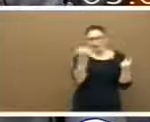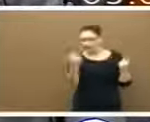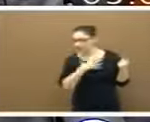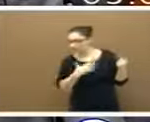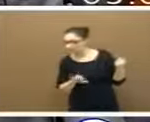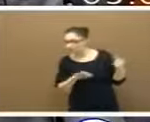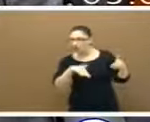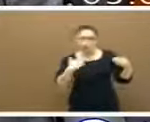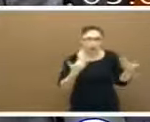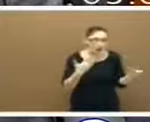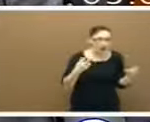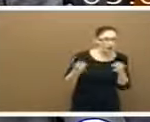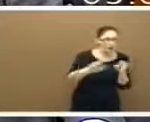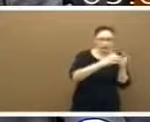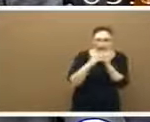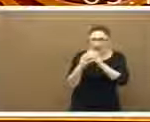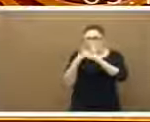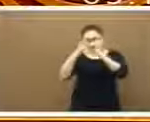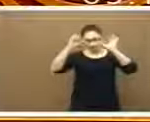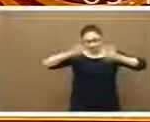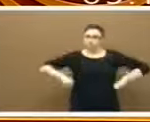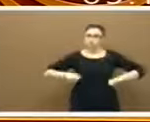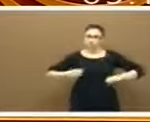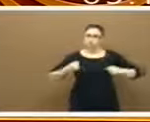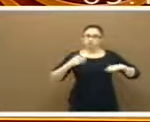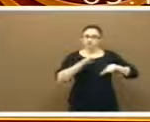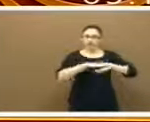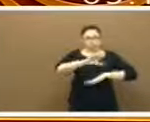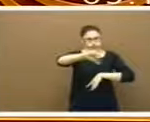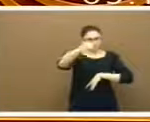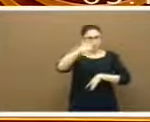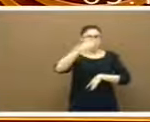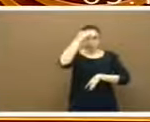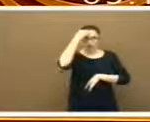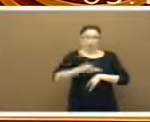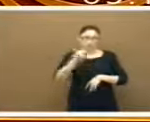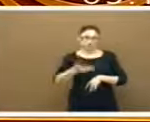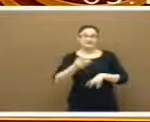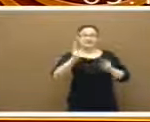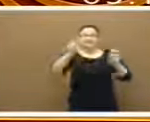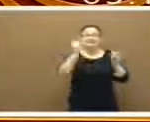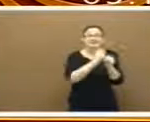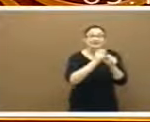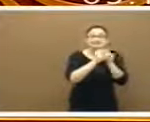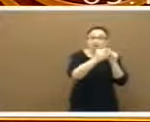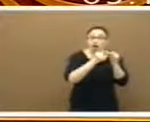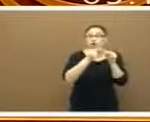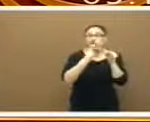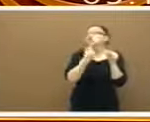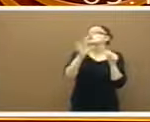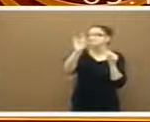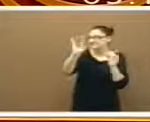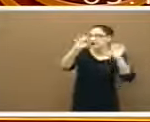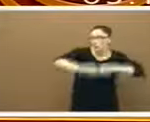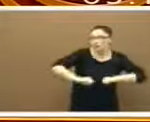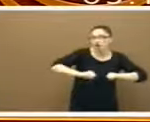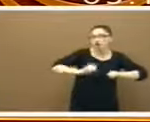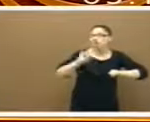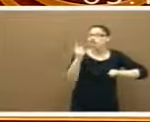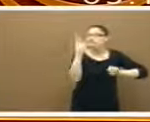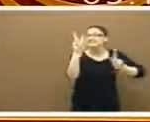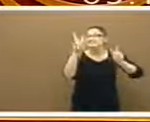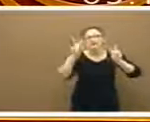todos discutir para que salgan adelante. Creo que es una cosa importante. Y en cuanto, ya me digo, teletrabajo, estamos de acuerdo. Simplemente esa enmienda del